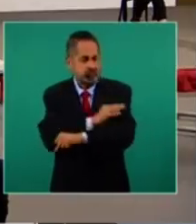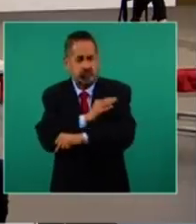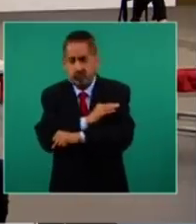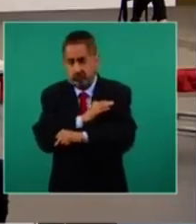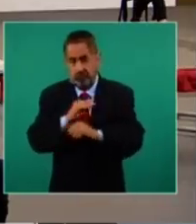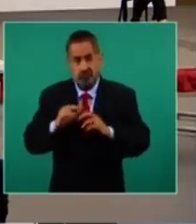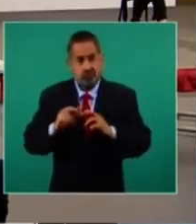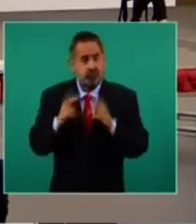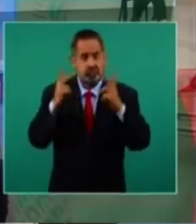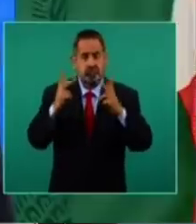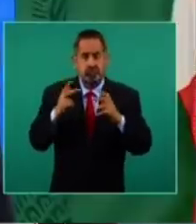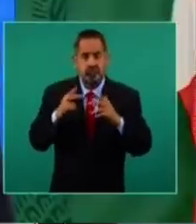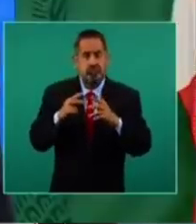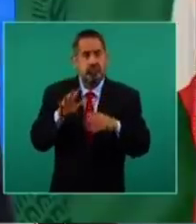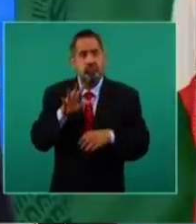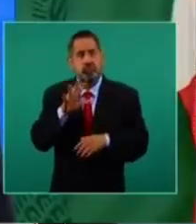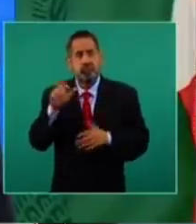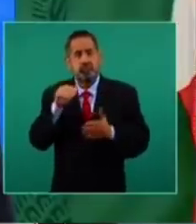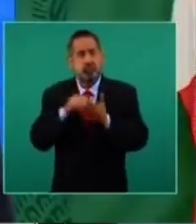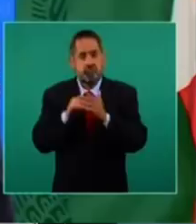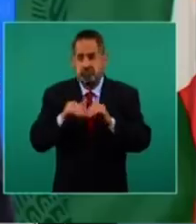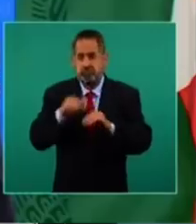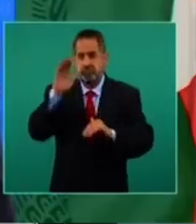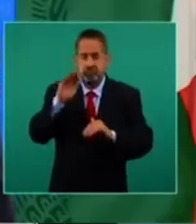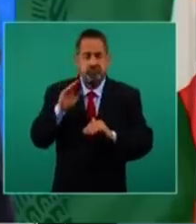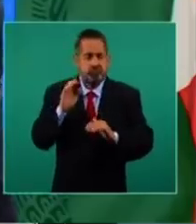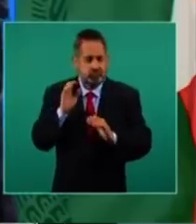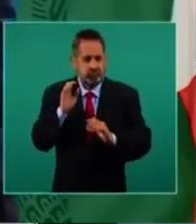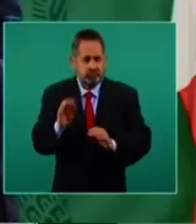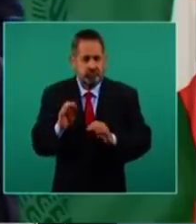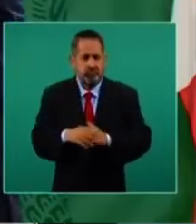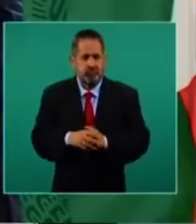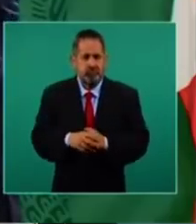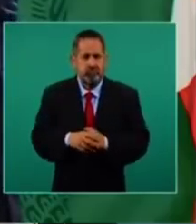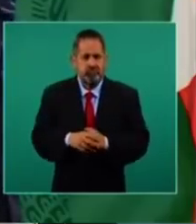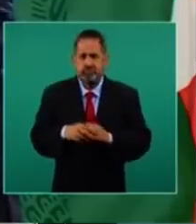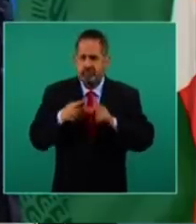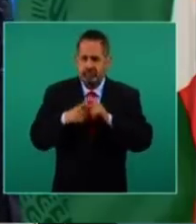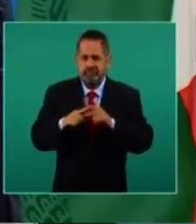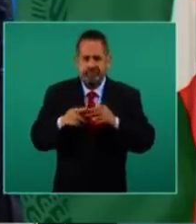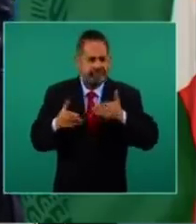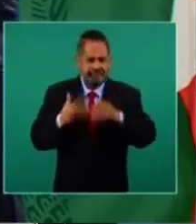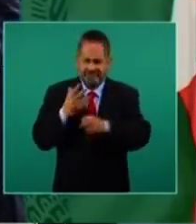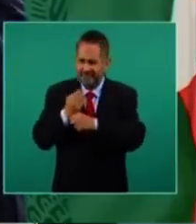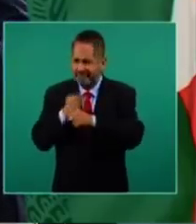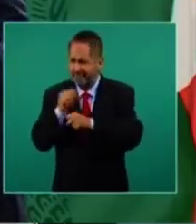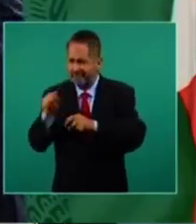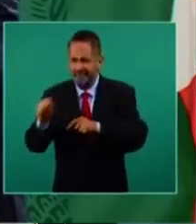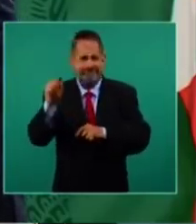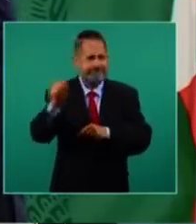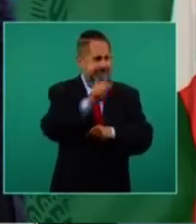que rebasa los 500 mil, porque ya empezamos a reforzar